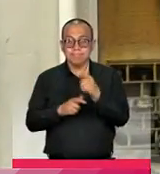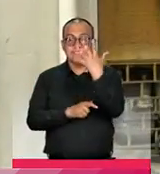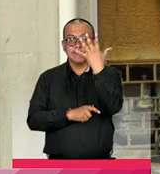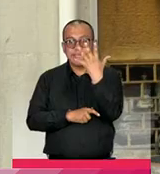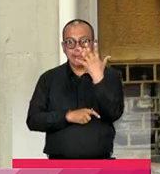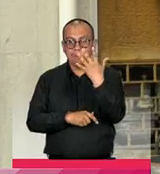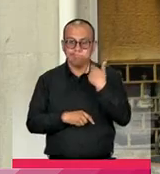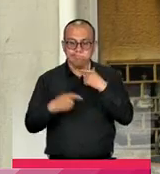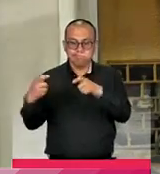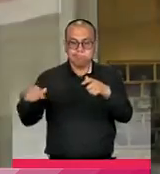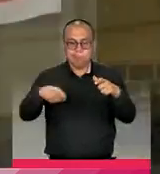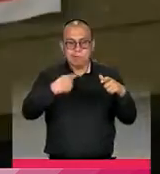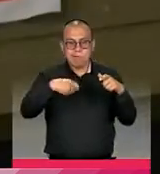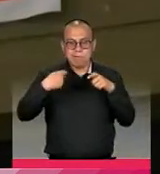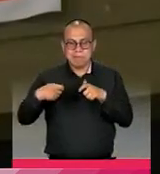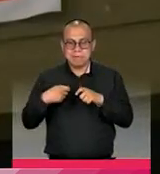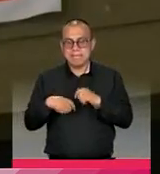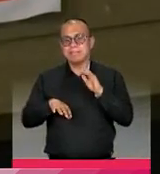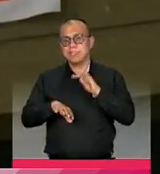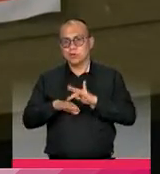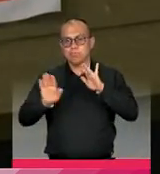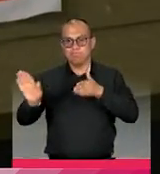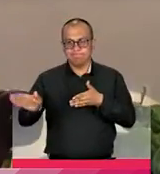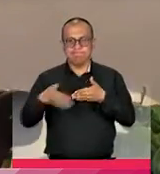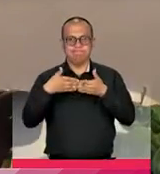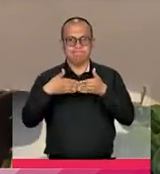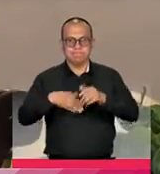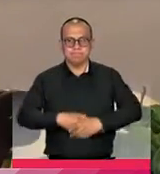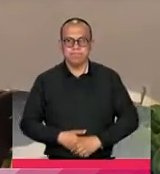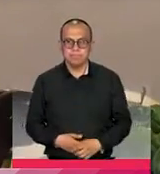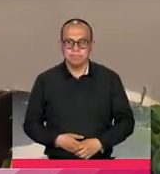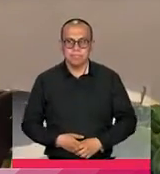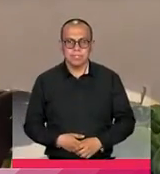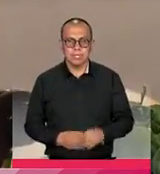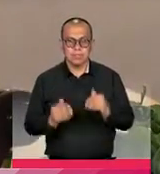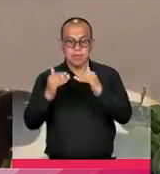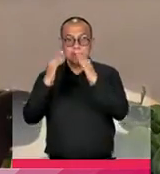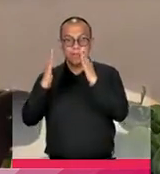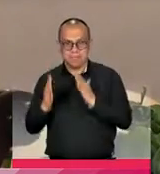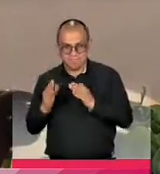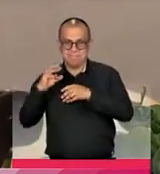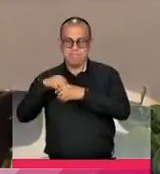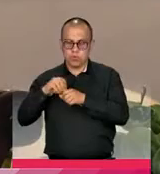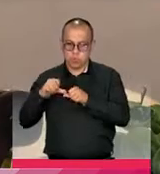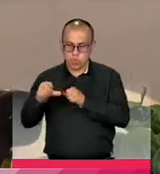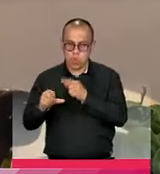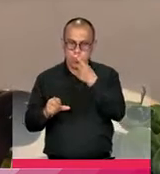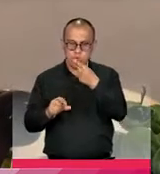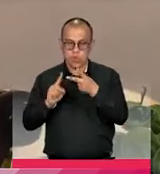almuerzos diarios y finalmente tuvo que cerrar. Empiezo a traer las cuarentenas, ¿no?